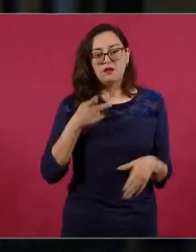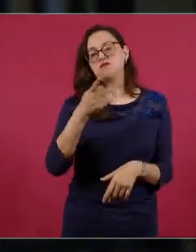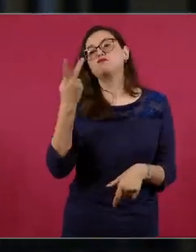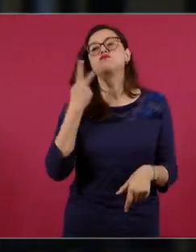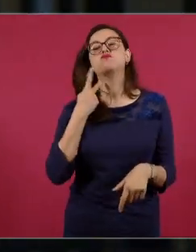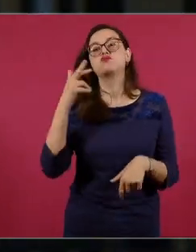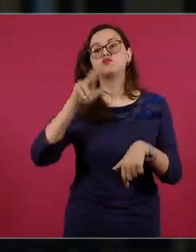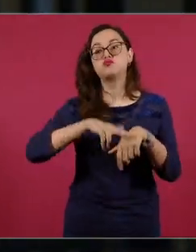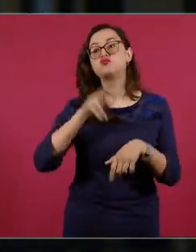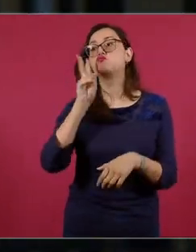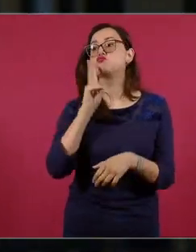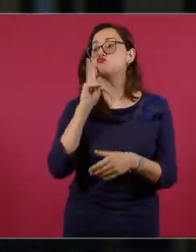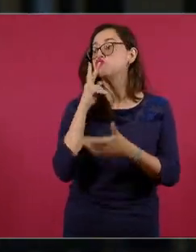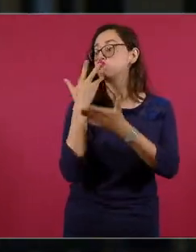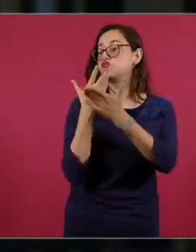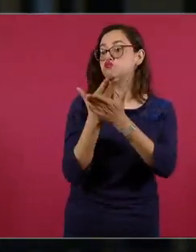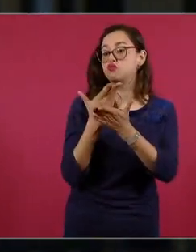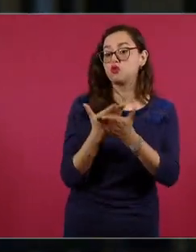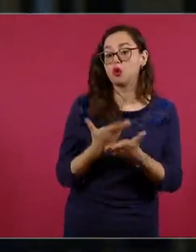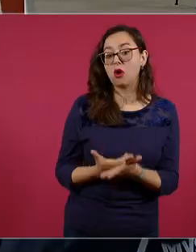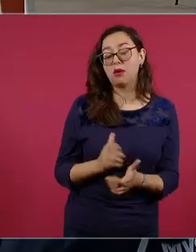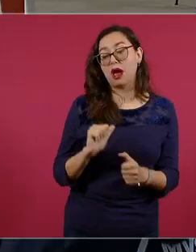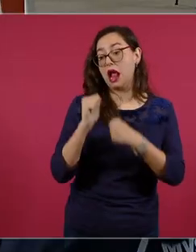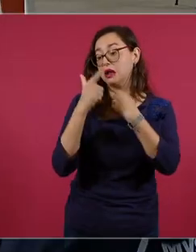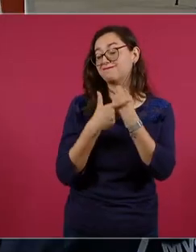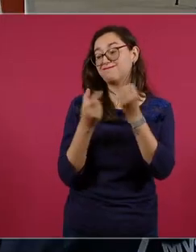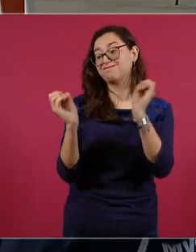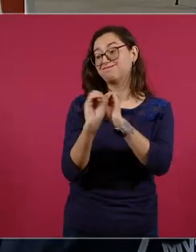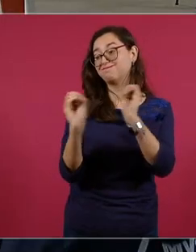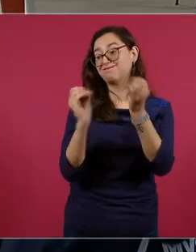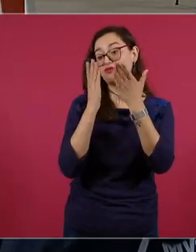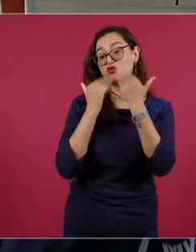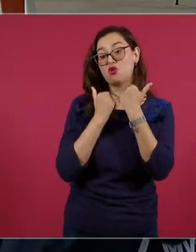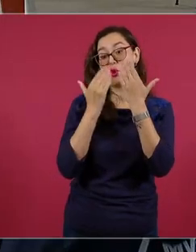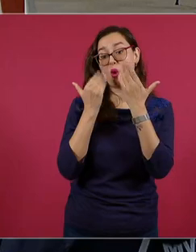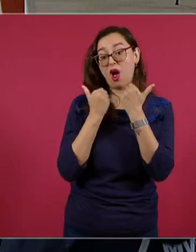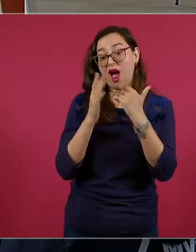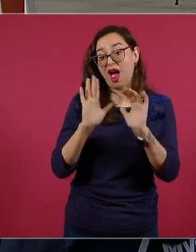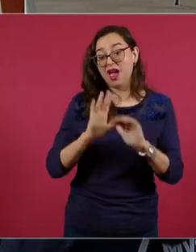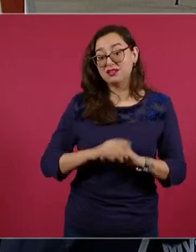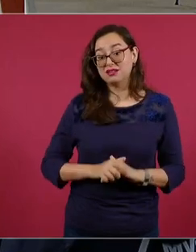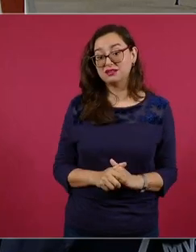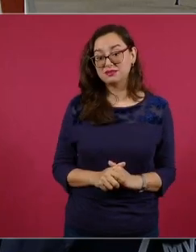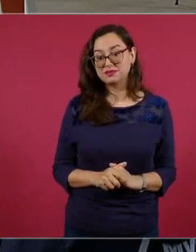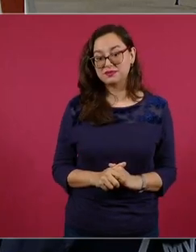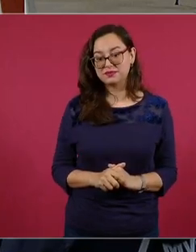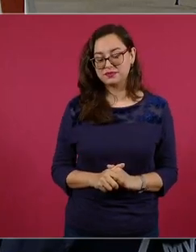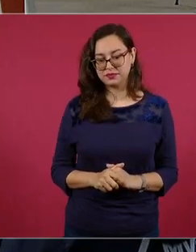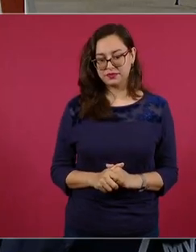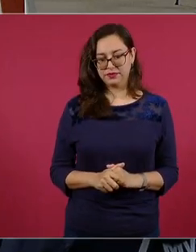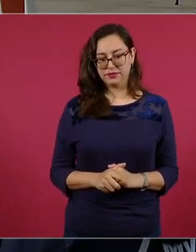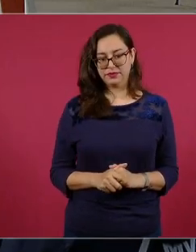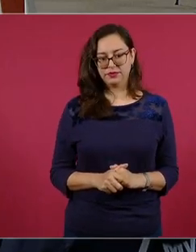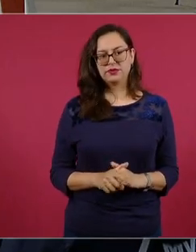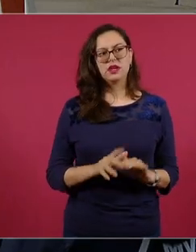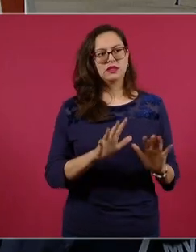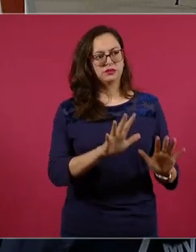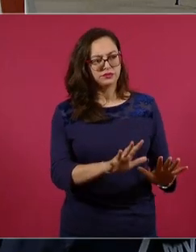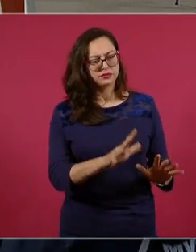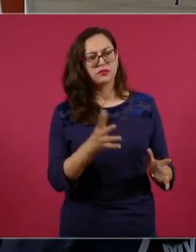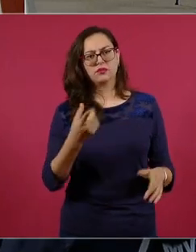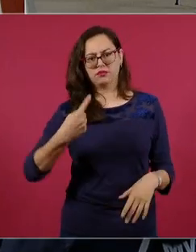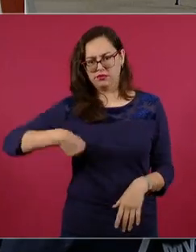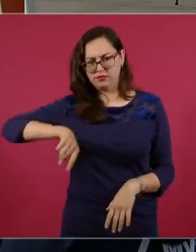pueda tener pues los datos y de esta manera darles solución. Se les quiso proporcionar un